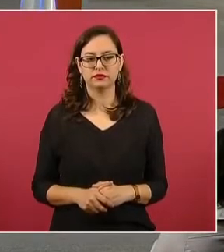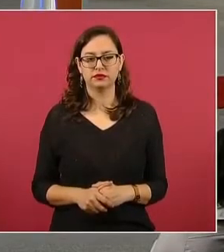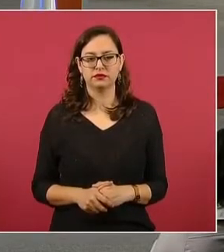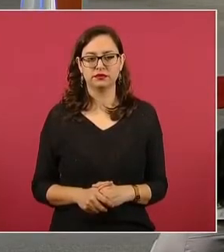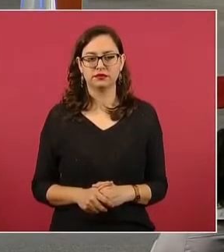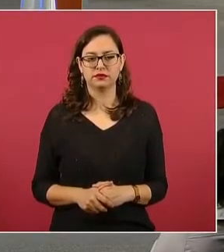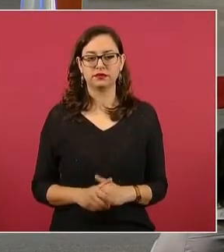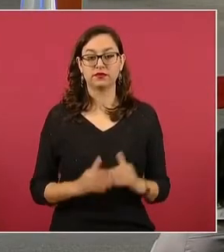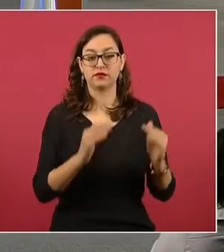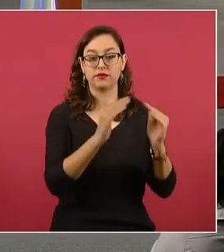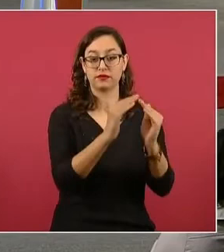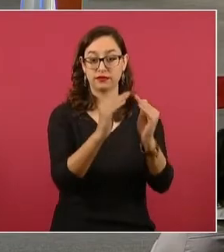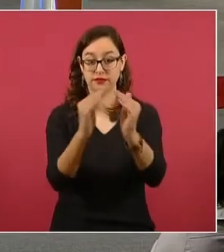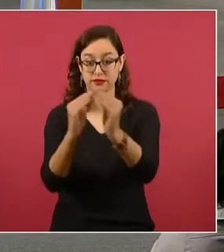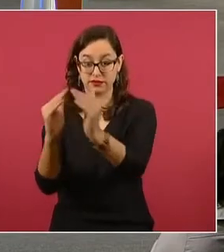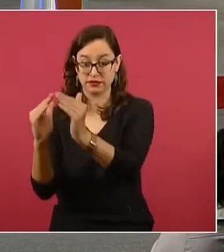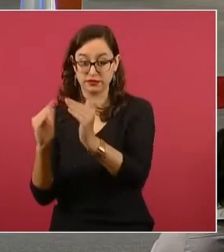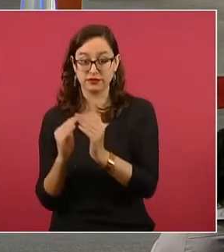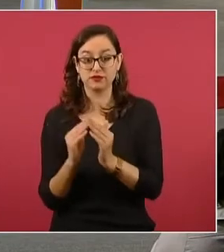Un